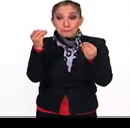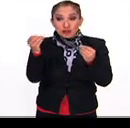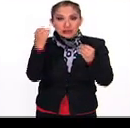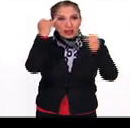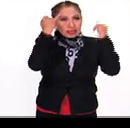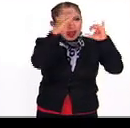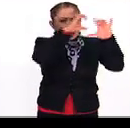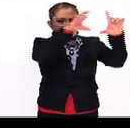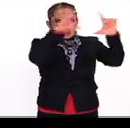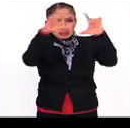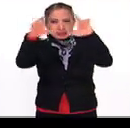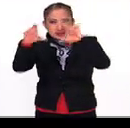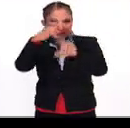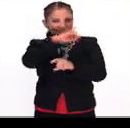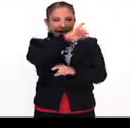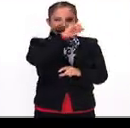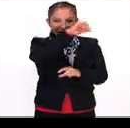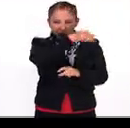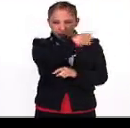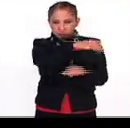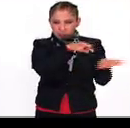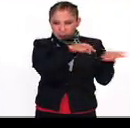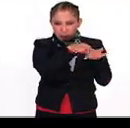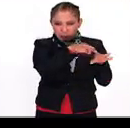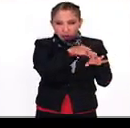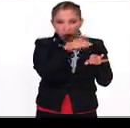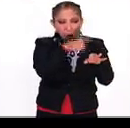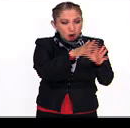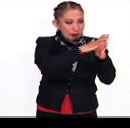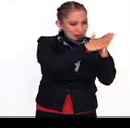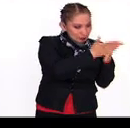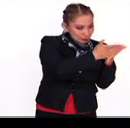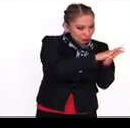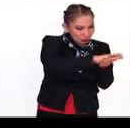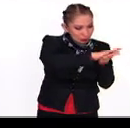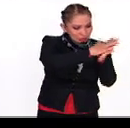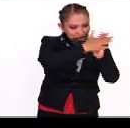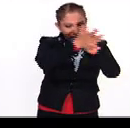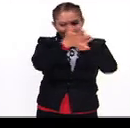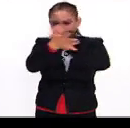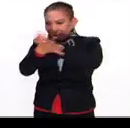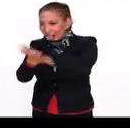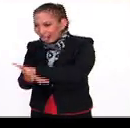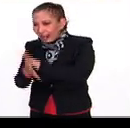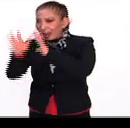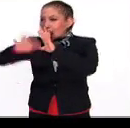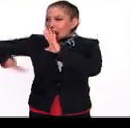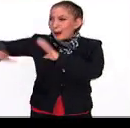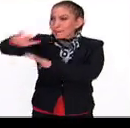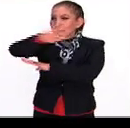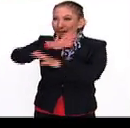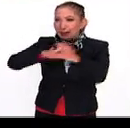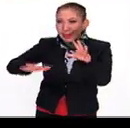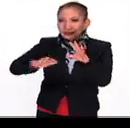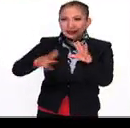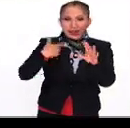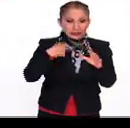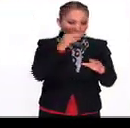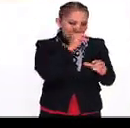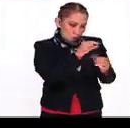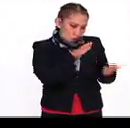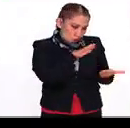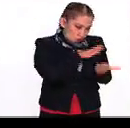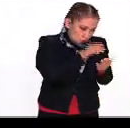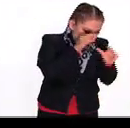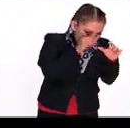lógica que trajo de Jan Hendrix tenga que ver con el paso del libro al ambiente, de la toma de